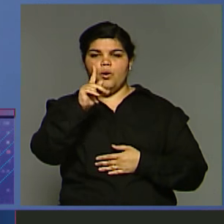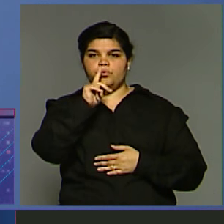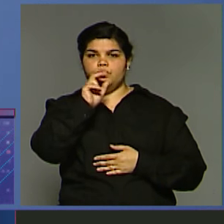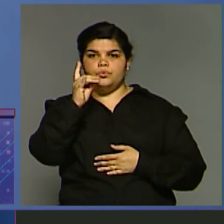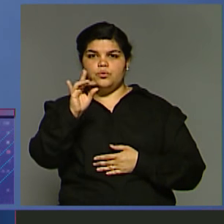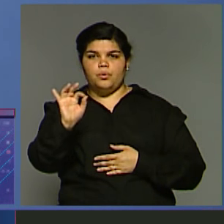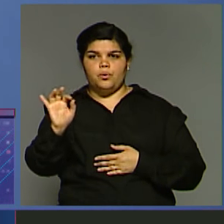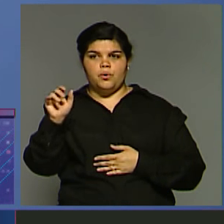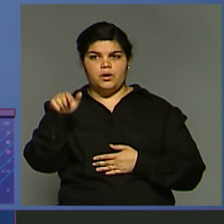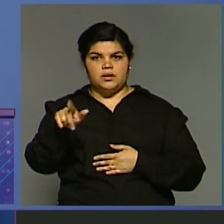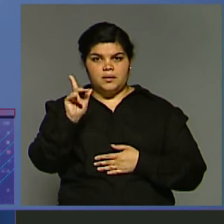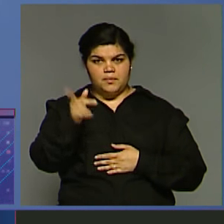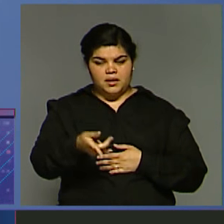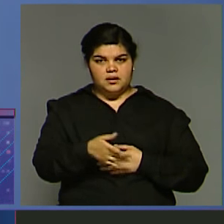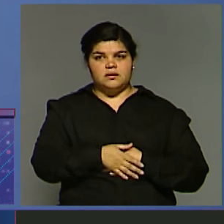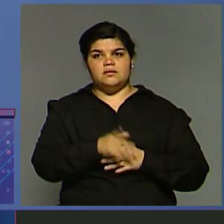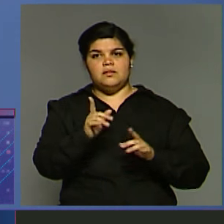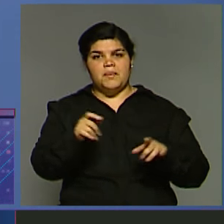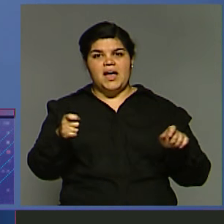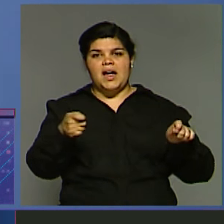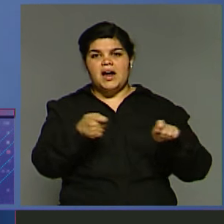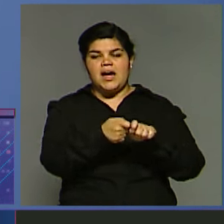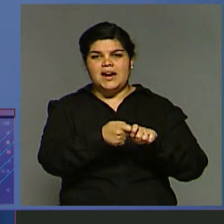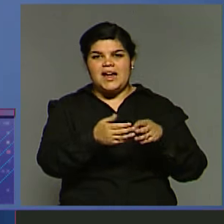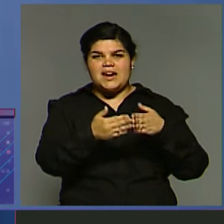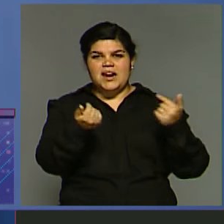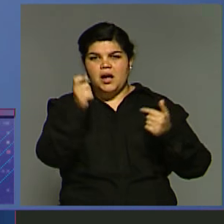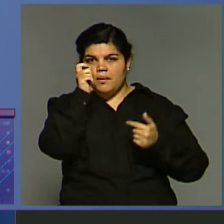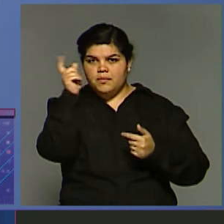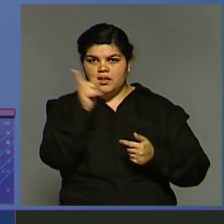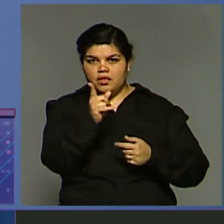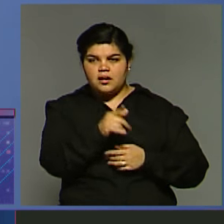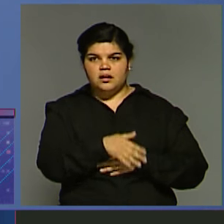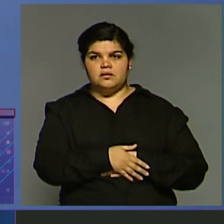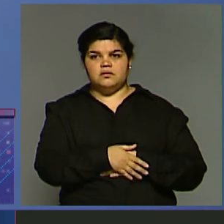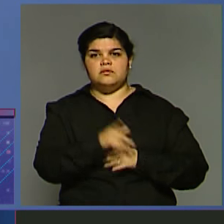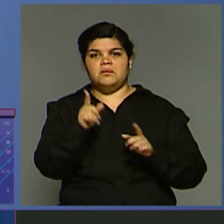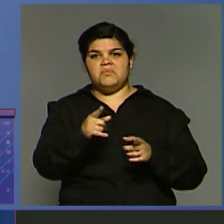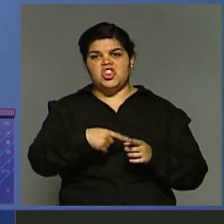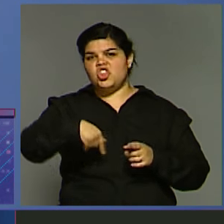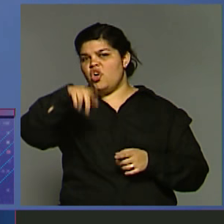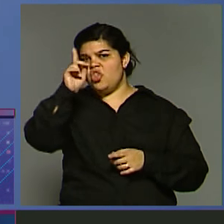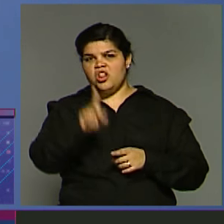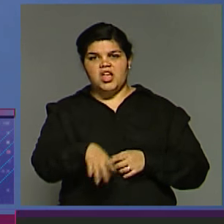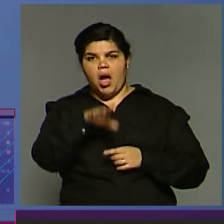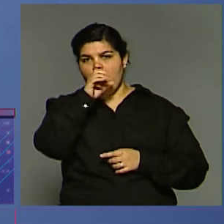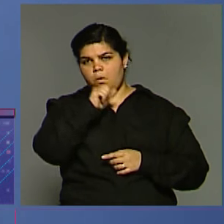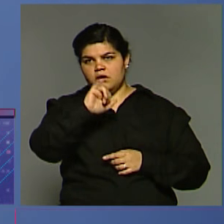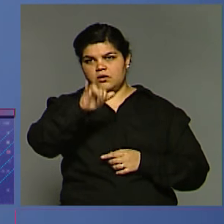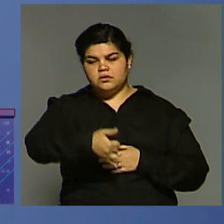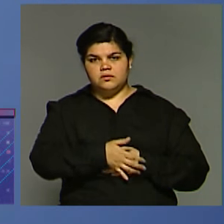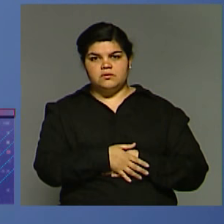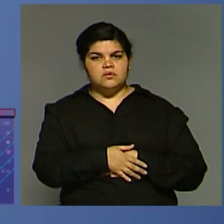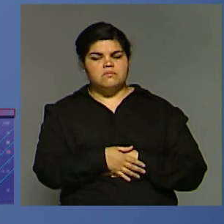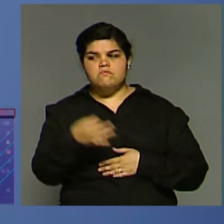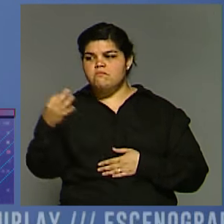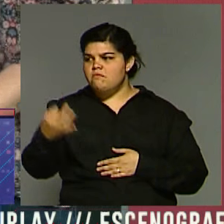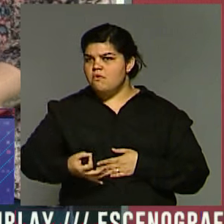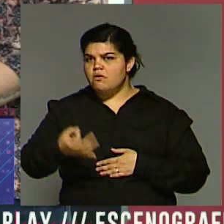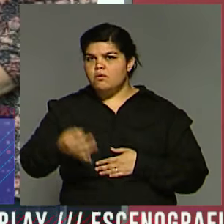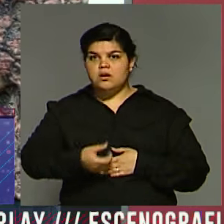jack 3.5. Tiene carga rápida, o sea, le podemos poner para carga rápida y te dura casi todo el día la batería. Bien, o sea, que está bueno. Por